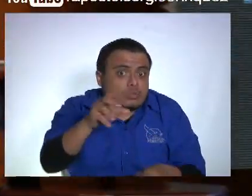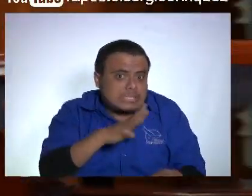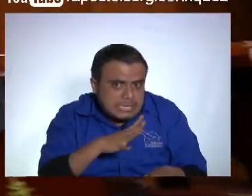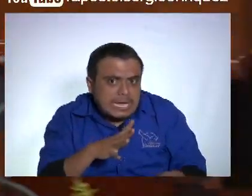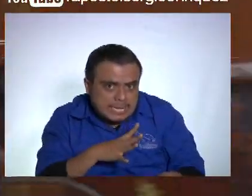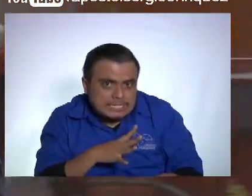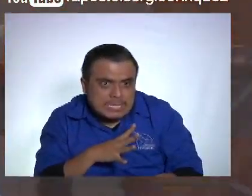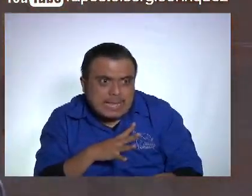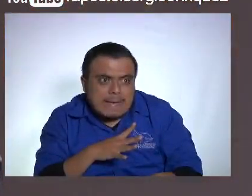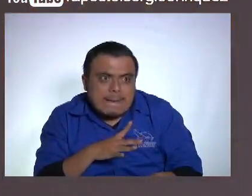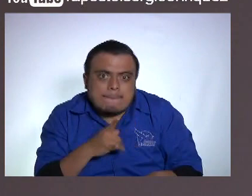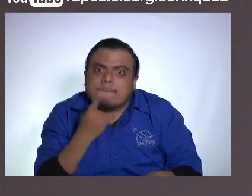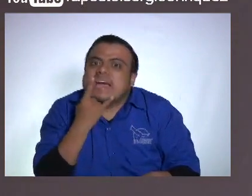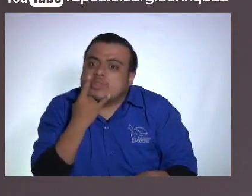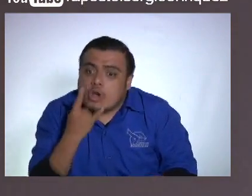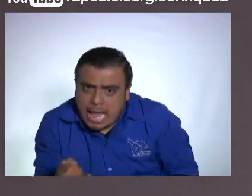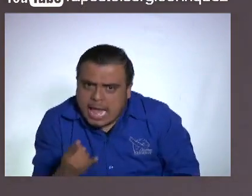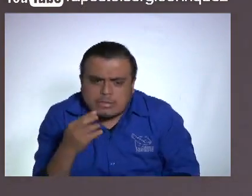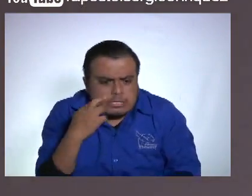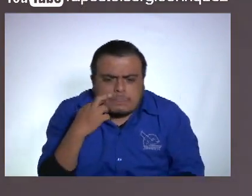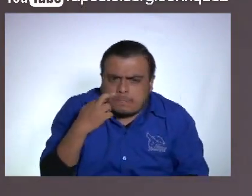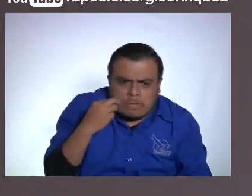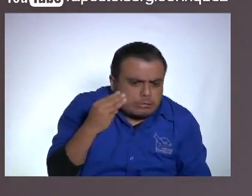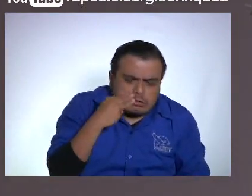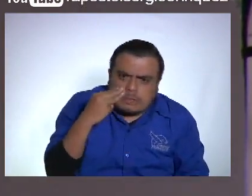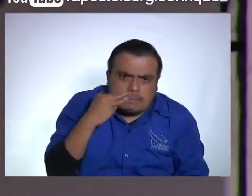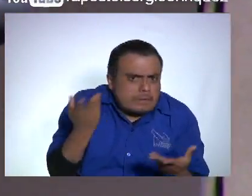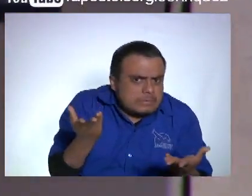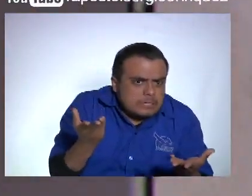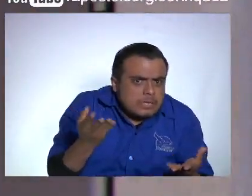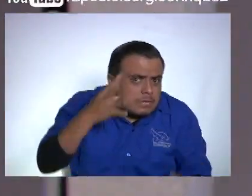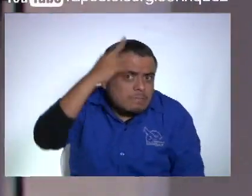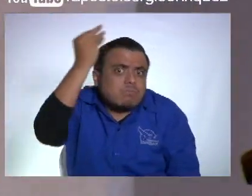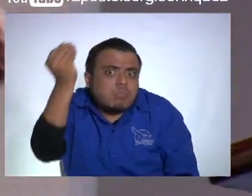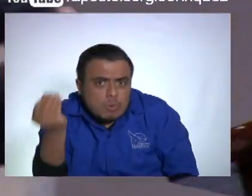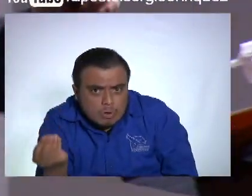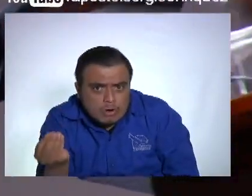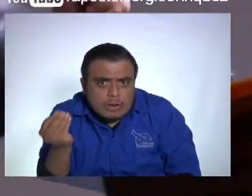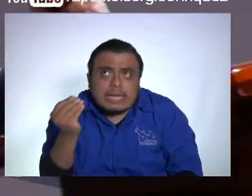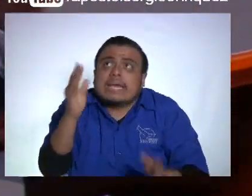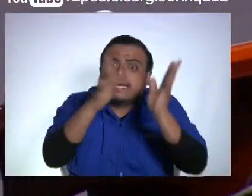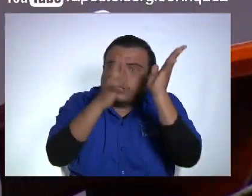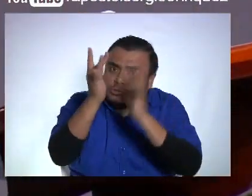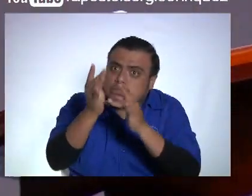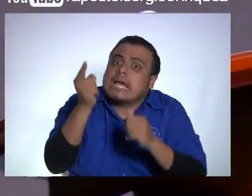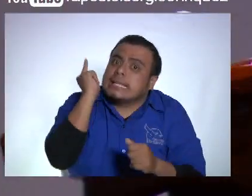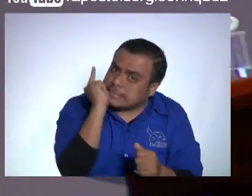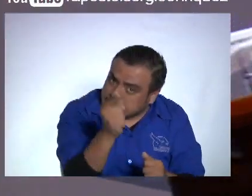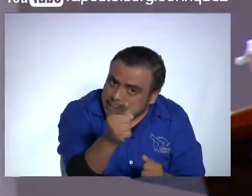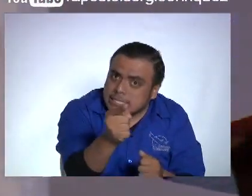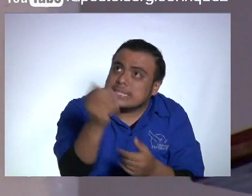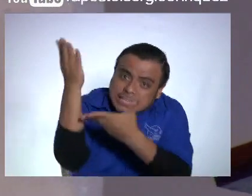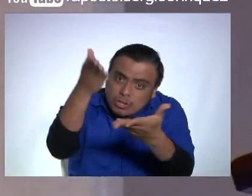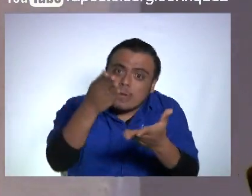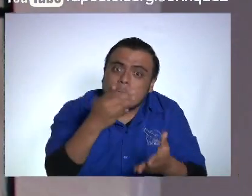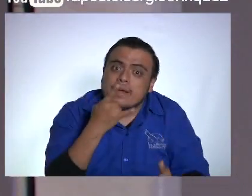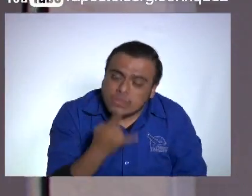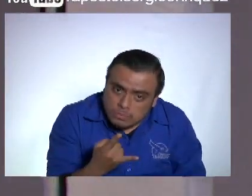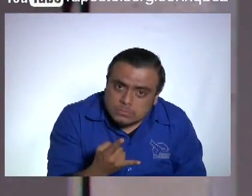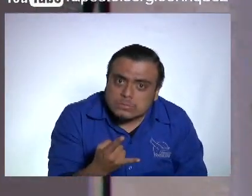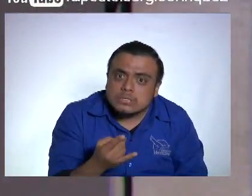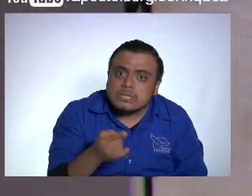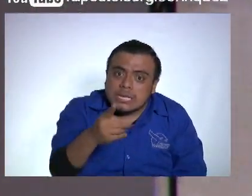a tu mamá. Perdona en esta noche, porque el Señor Jesucristo te perdonó y quiere libertarte esta